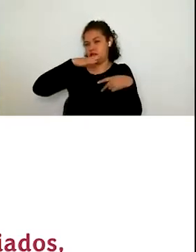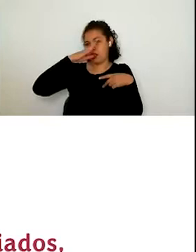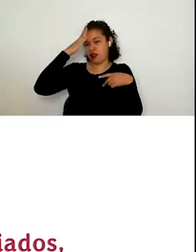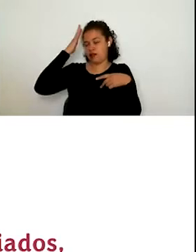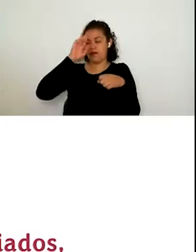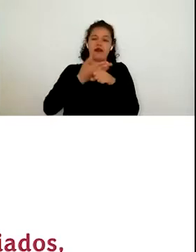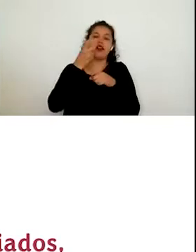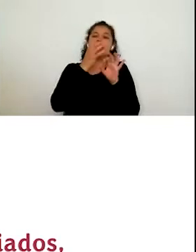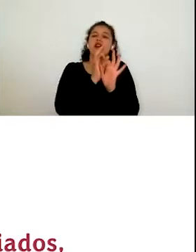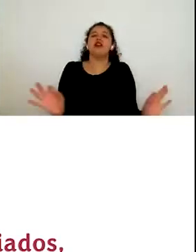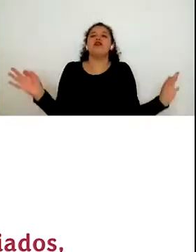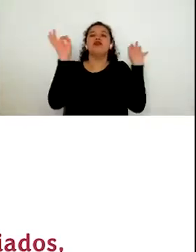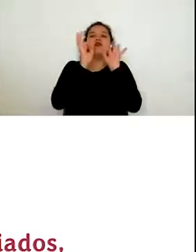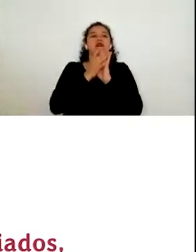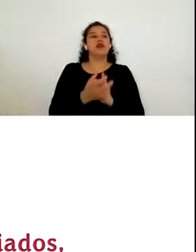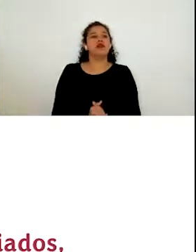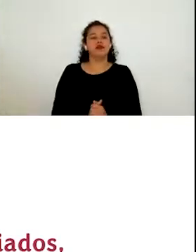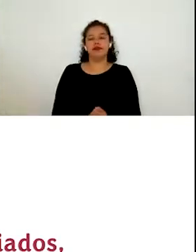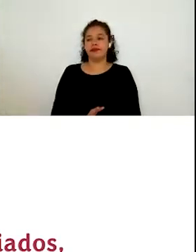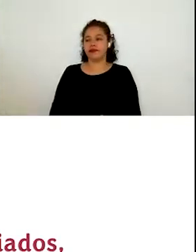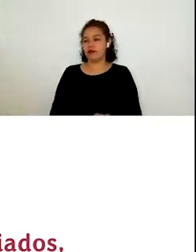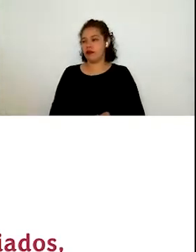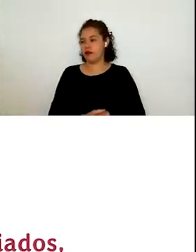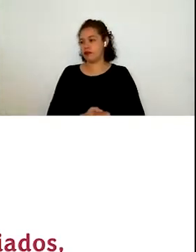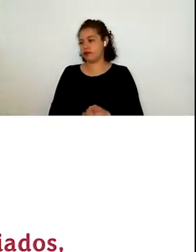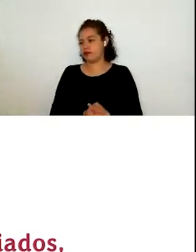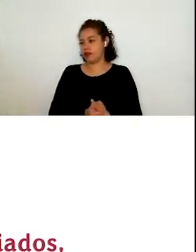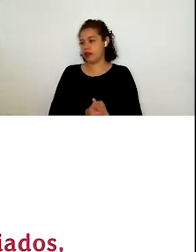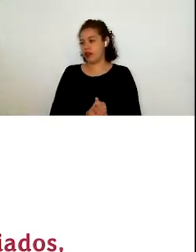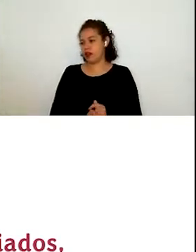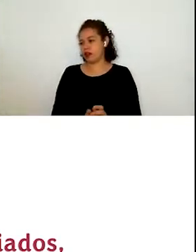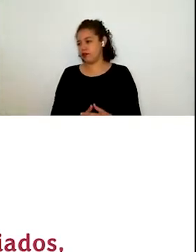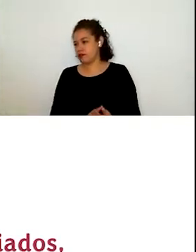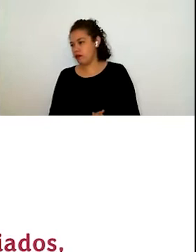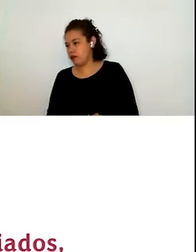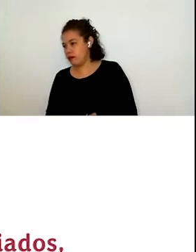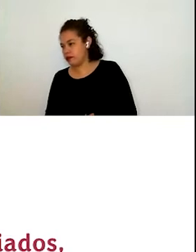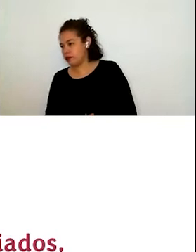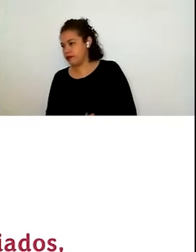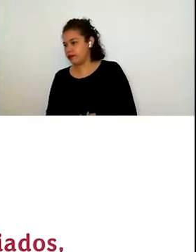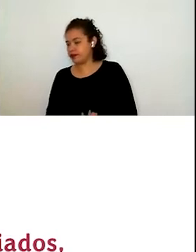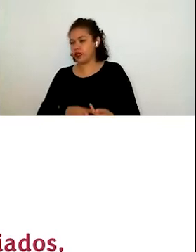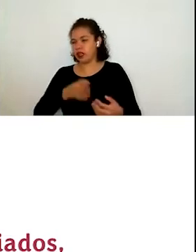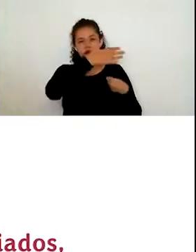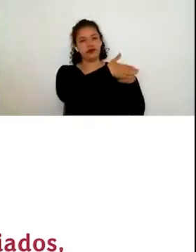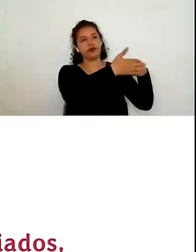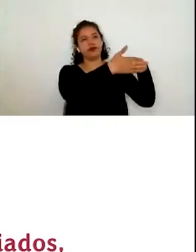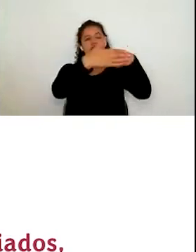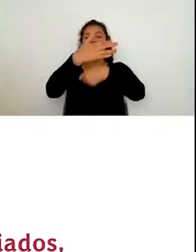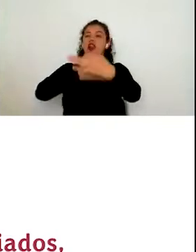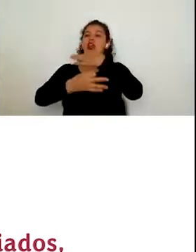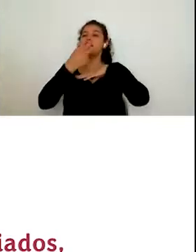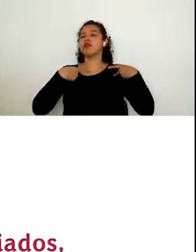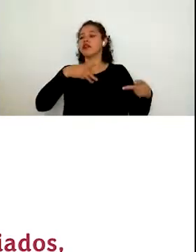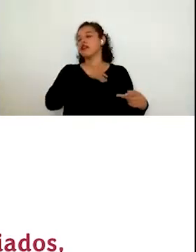Muy importante es que a la convocatoria se le tiene que mandar a todos los miembros del patronato. Si son